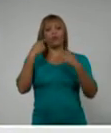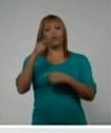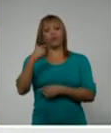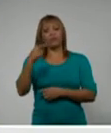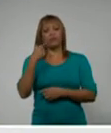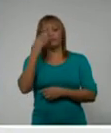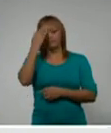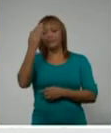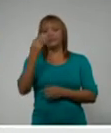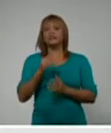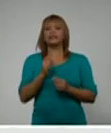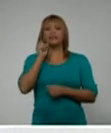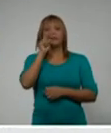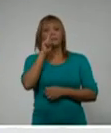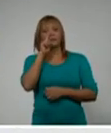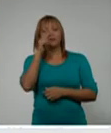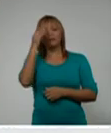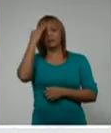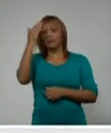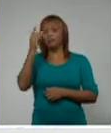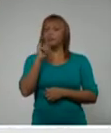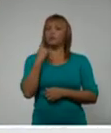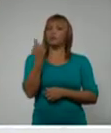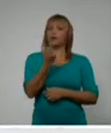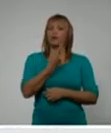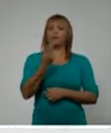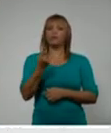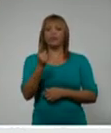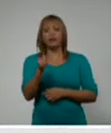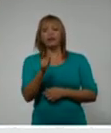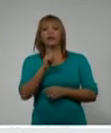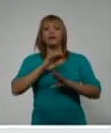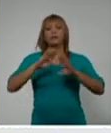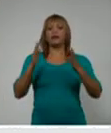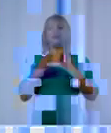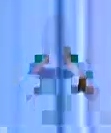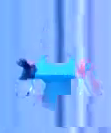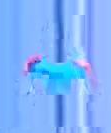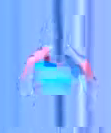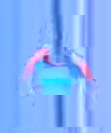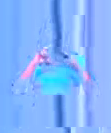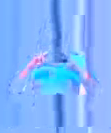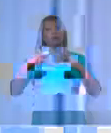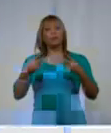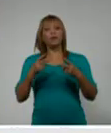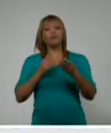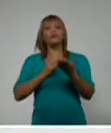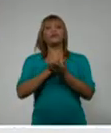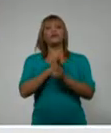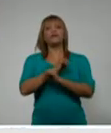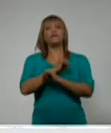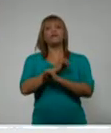Así terminamos. El agradecimiento también para usted y, por supuesto, para todos los que nos siguen. Devolvemos la señal a los estudios centrales.